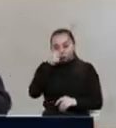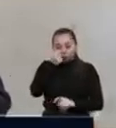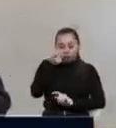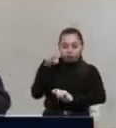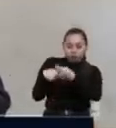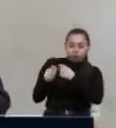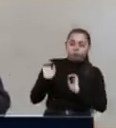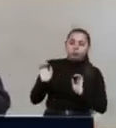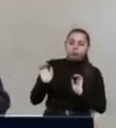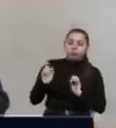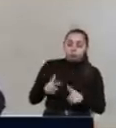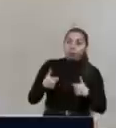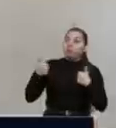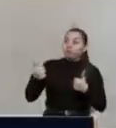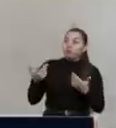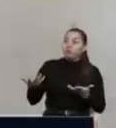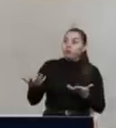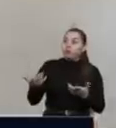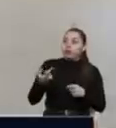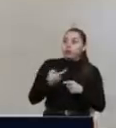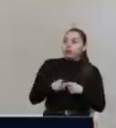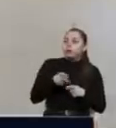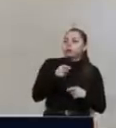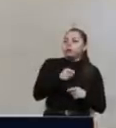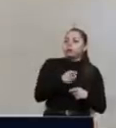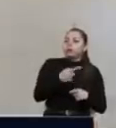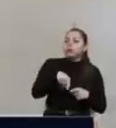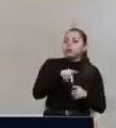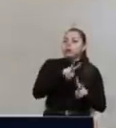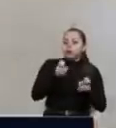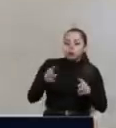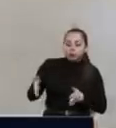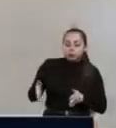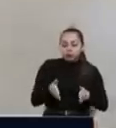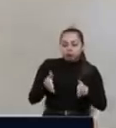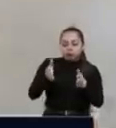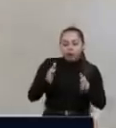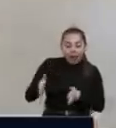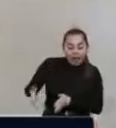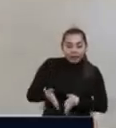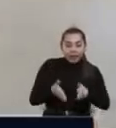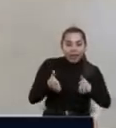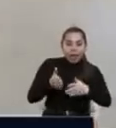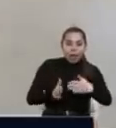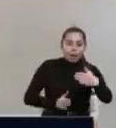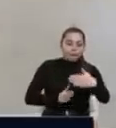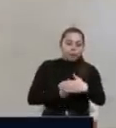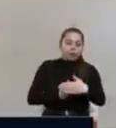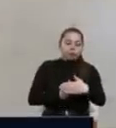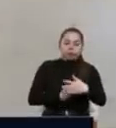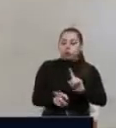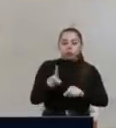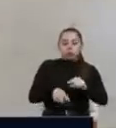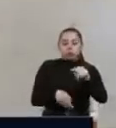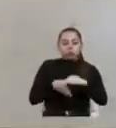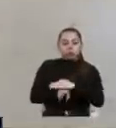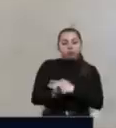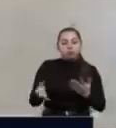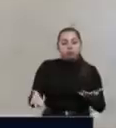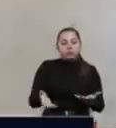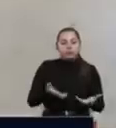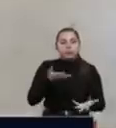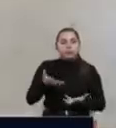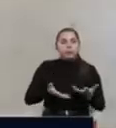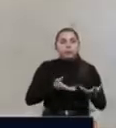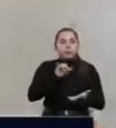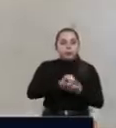Nos está yendo bien, y han tenido las vías cerradas. Y ocurre como pasó